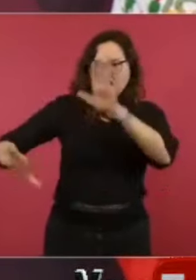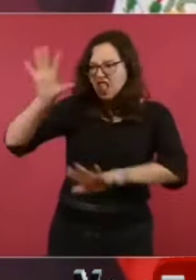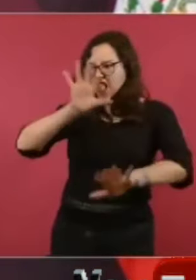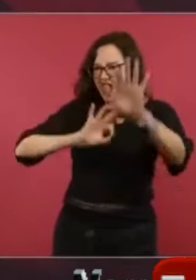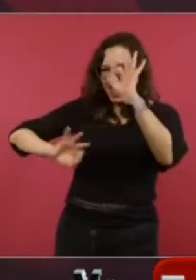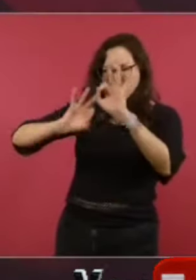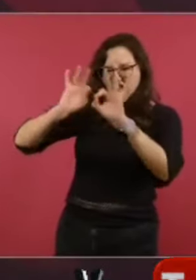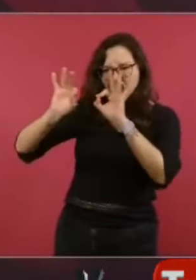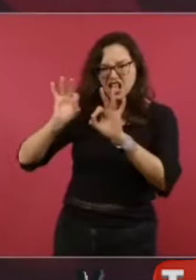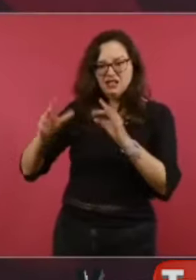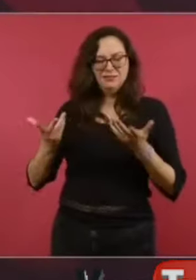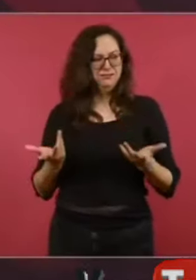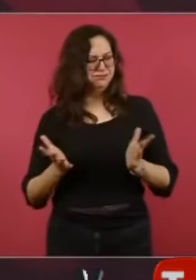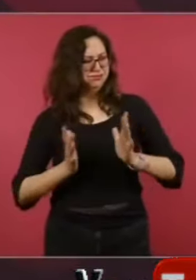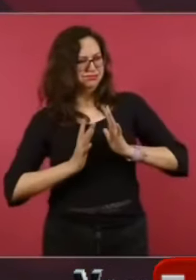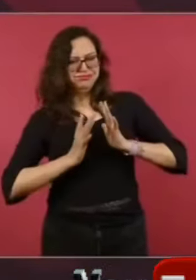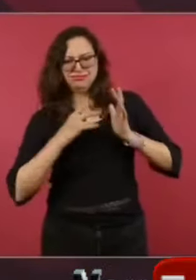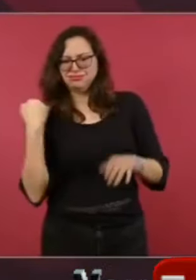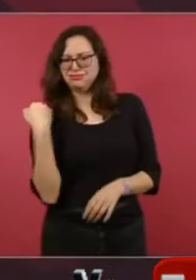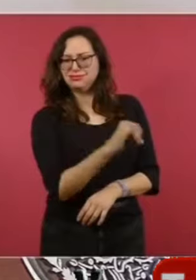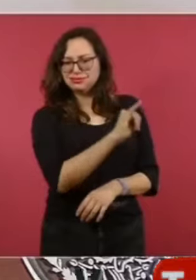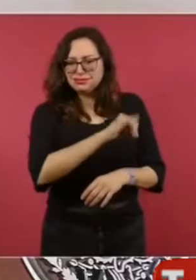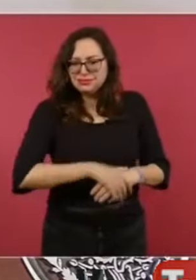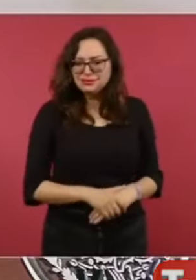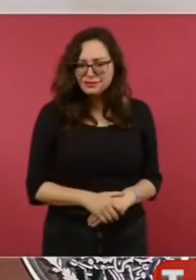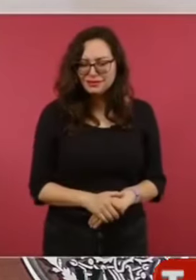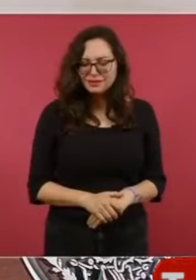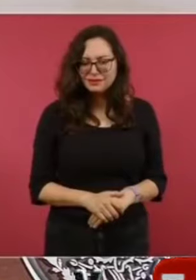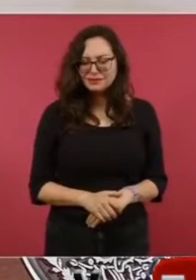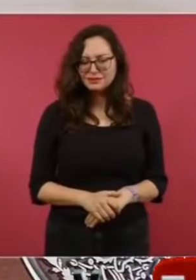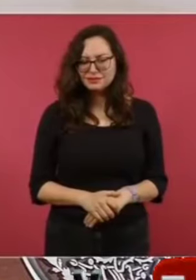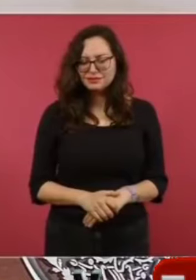lo más absurdo